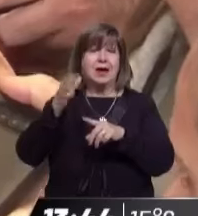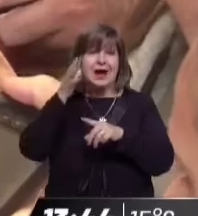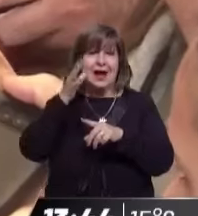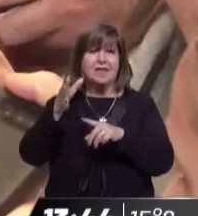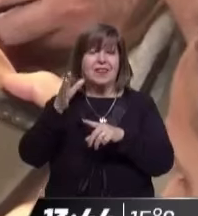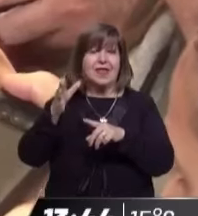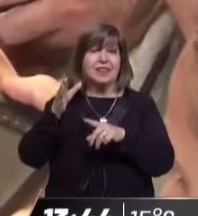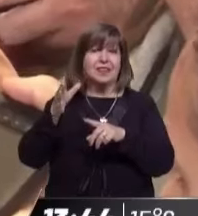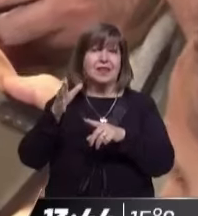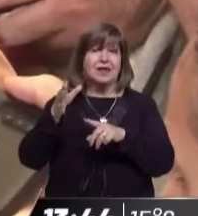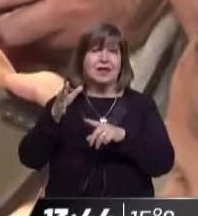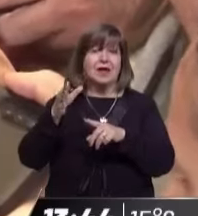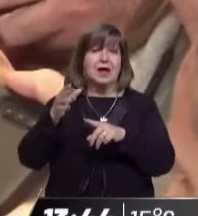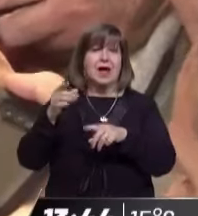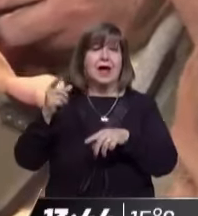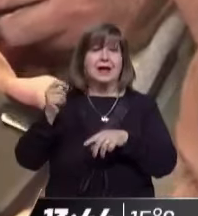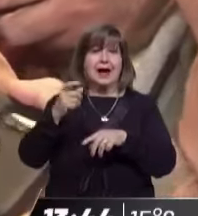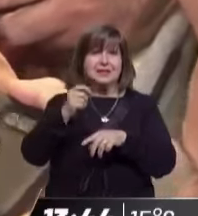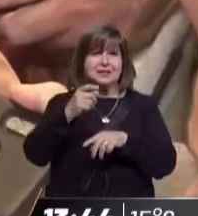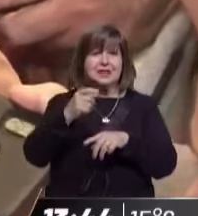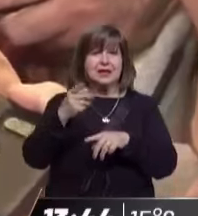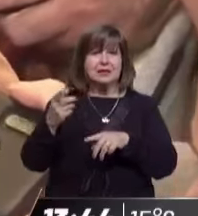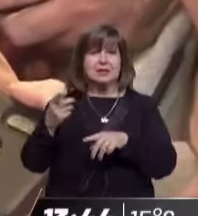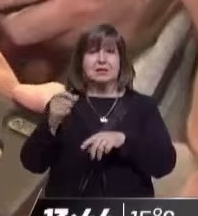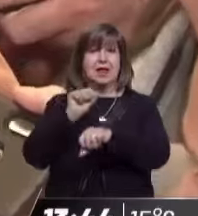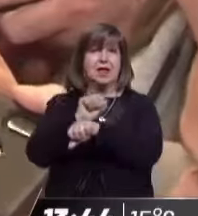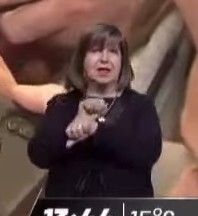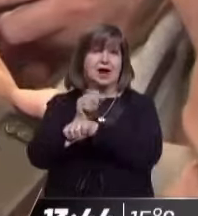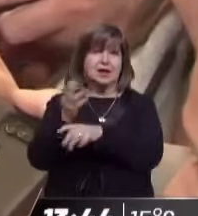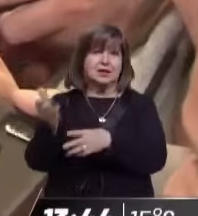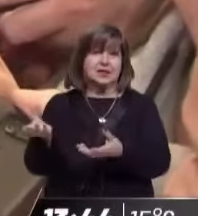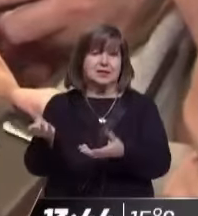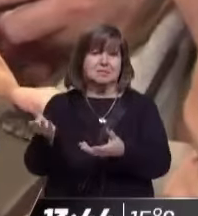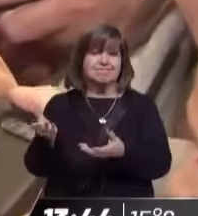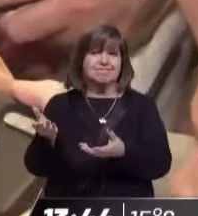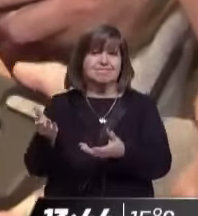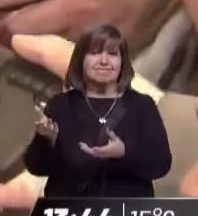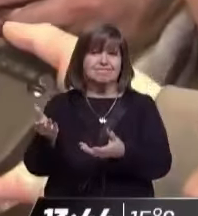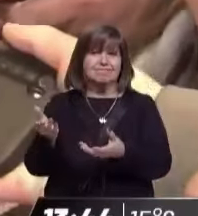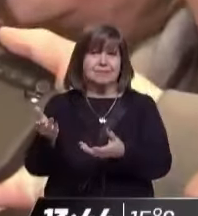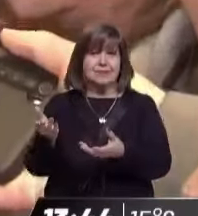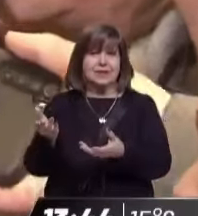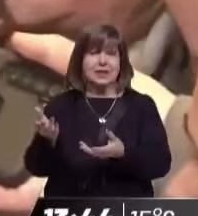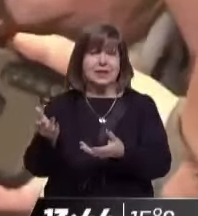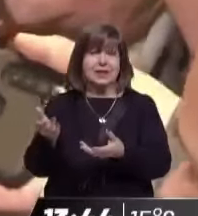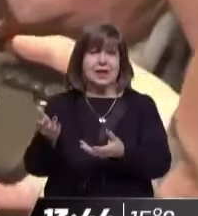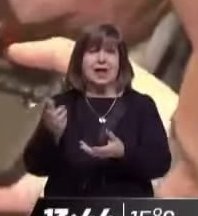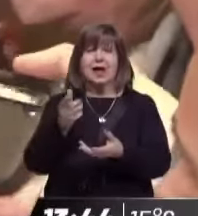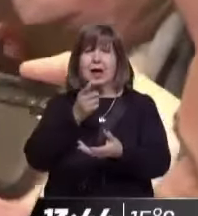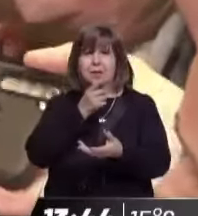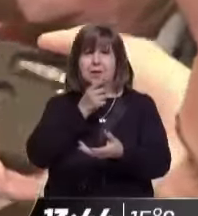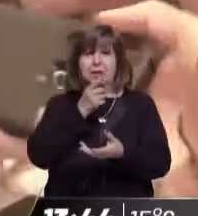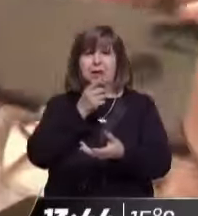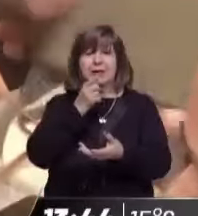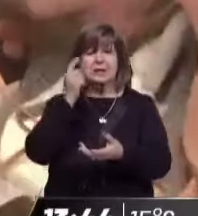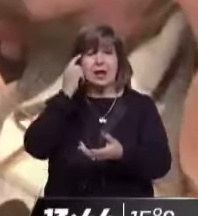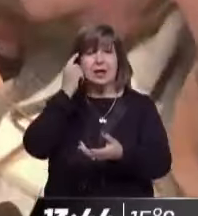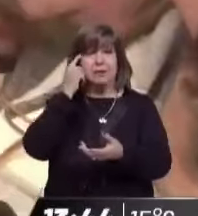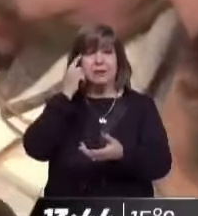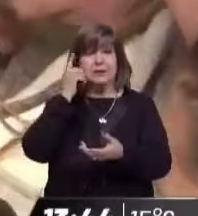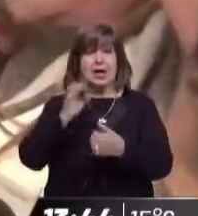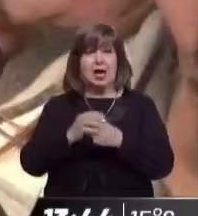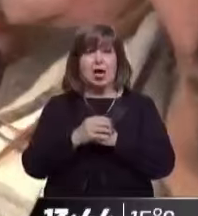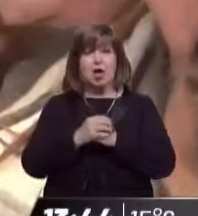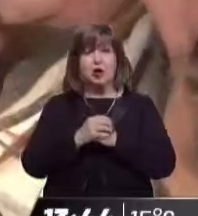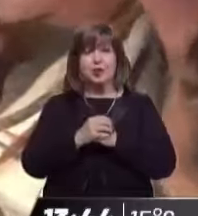con un cáncer terminal en una cárcel. Me parece que es un tema que hay que pensarlo. ¿Qué opinión le da a los legisladores que visitaron